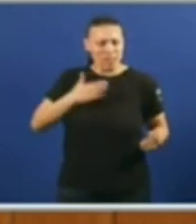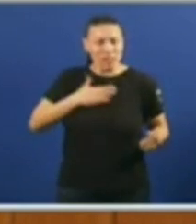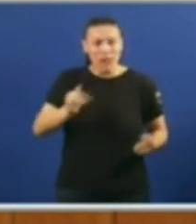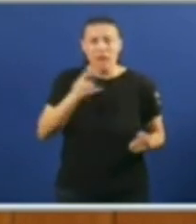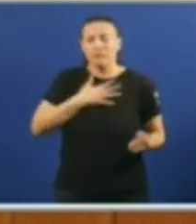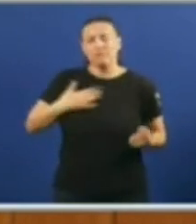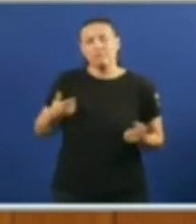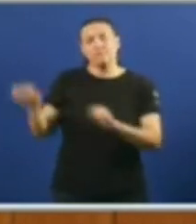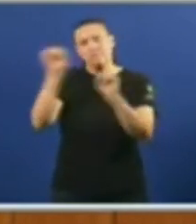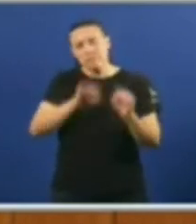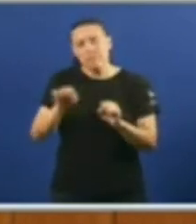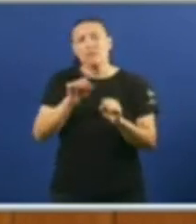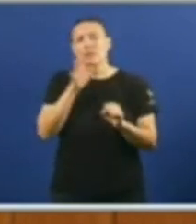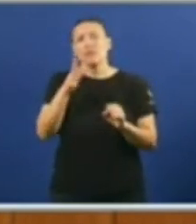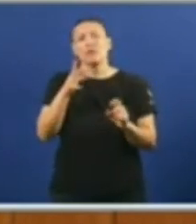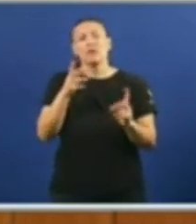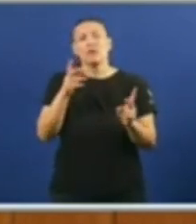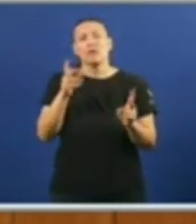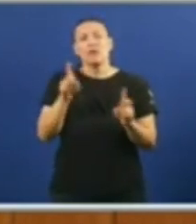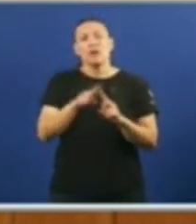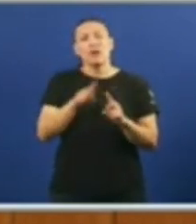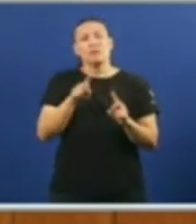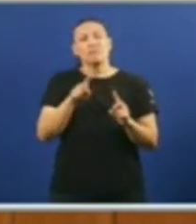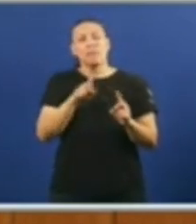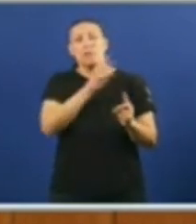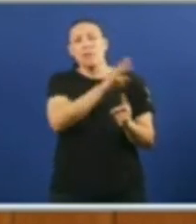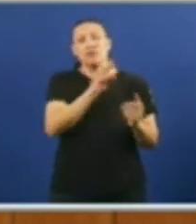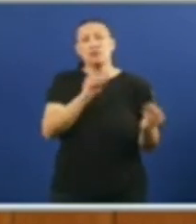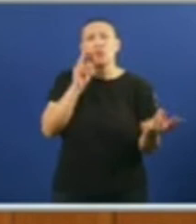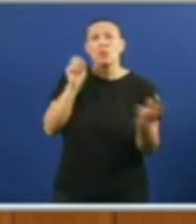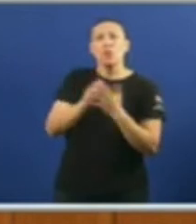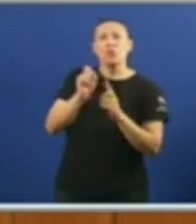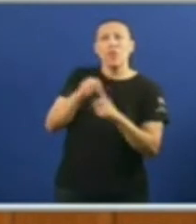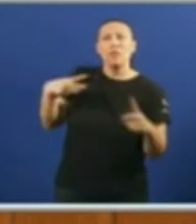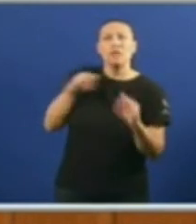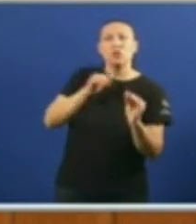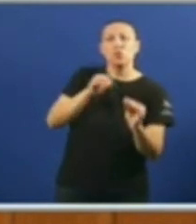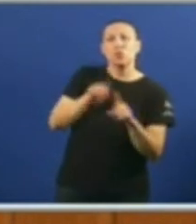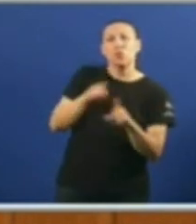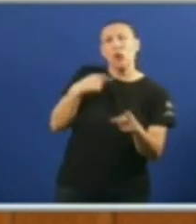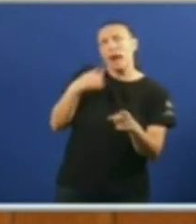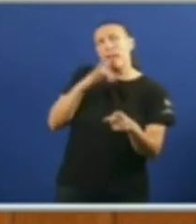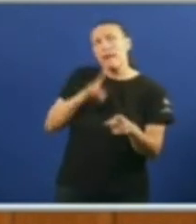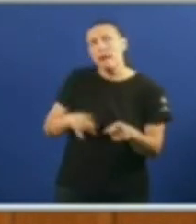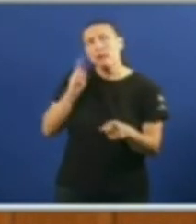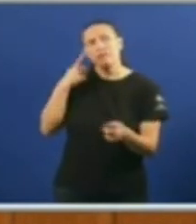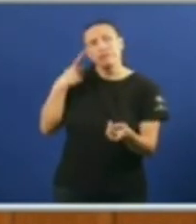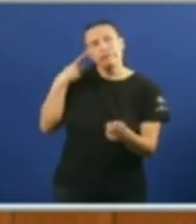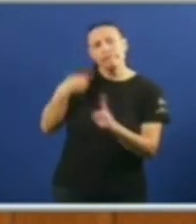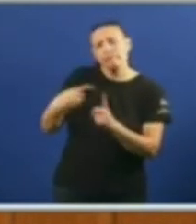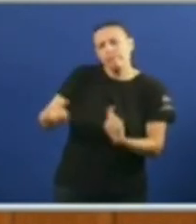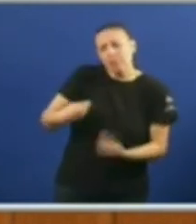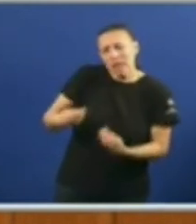Creemos que hai que deixar atrás esa visión que ten o Partido Popular da enerxía como un negocio para uns poucos, para que